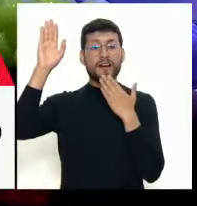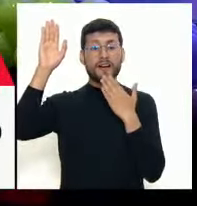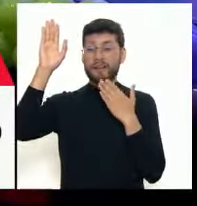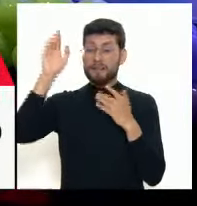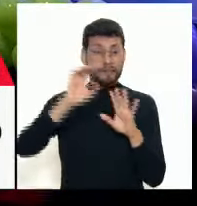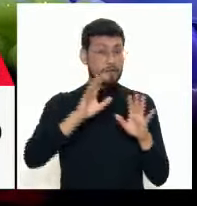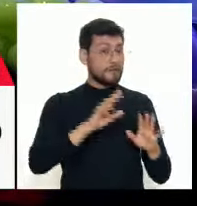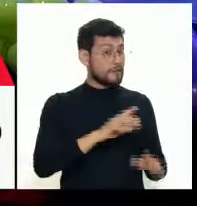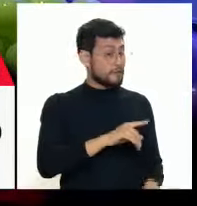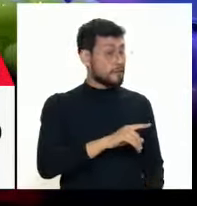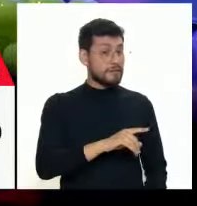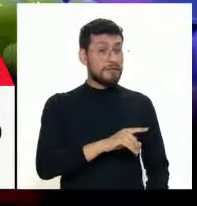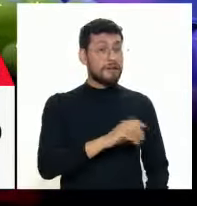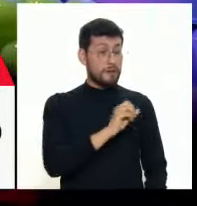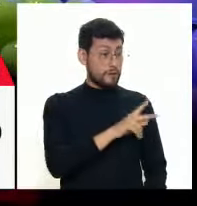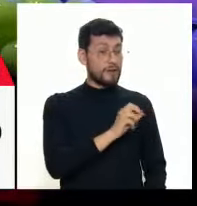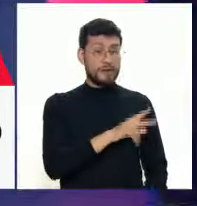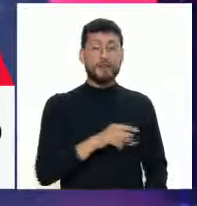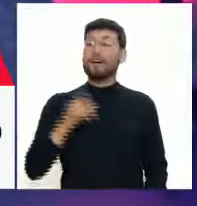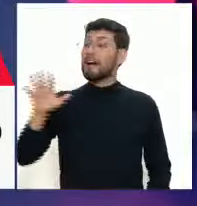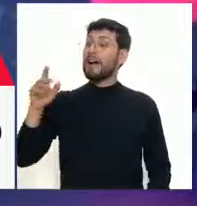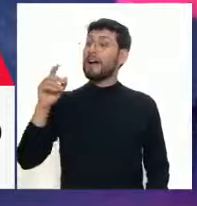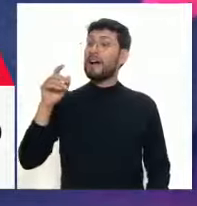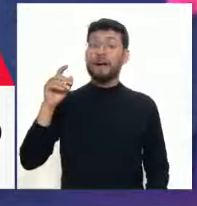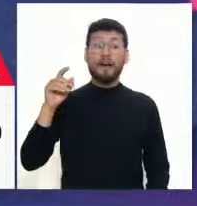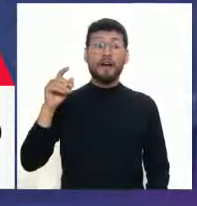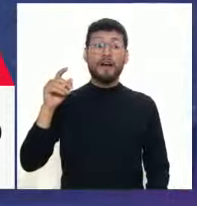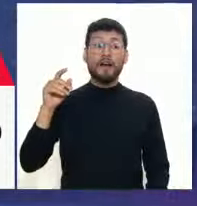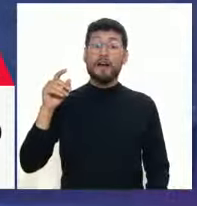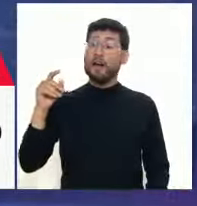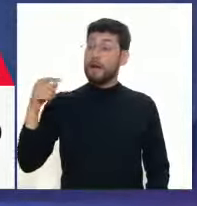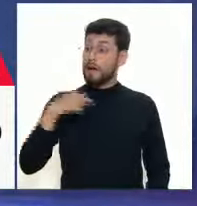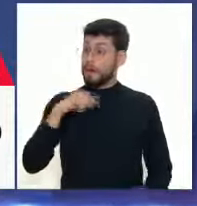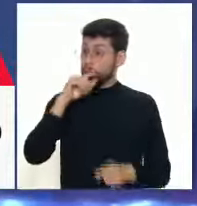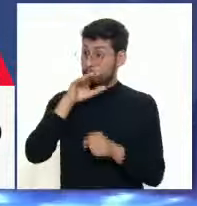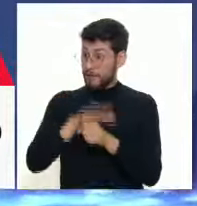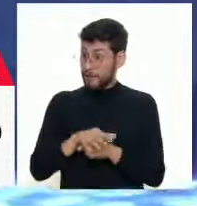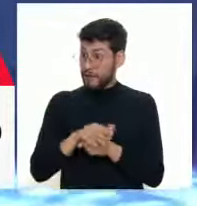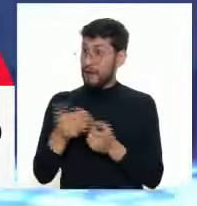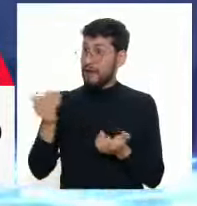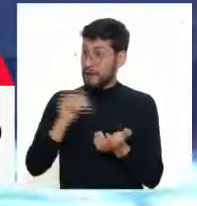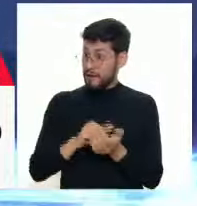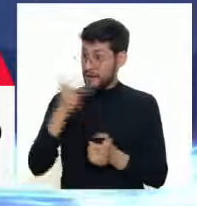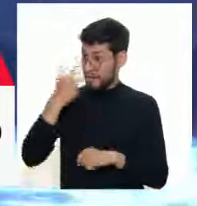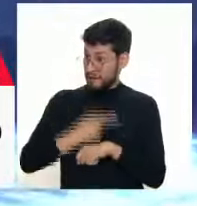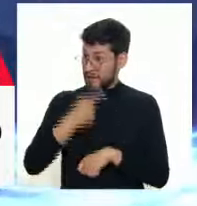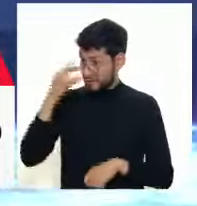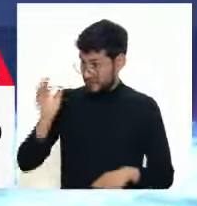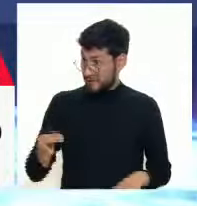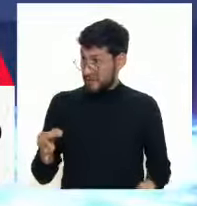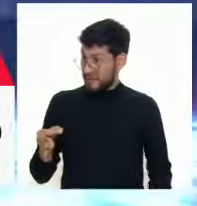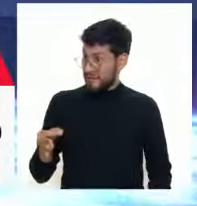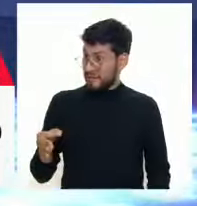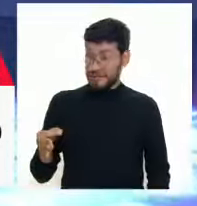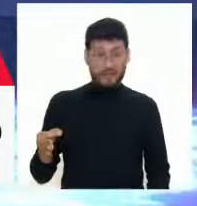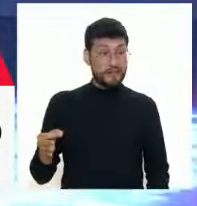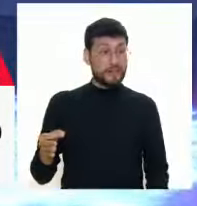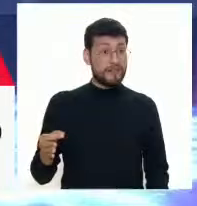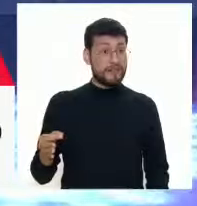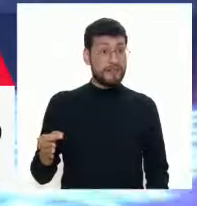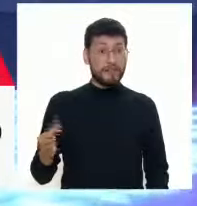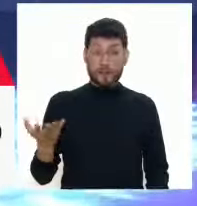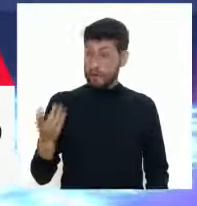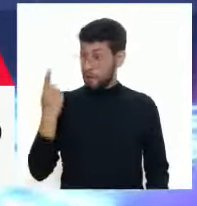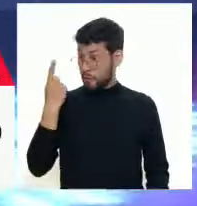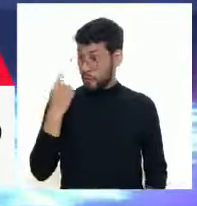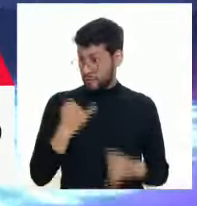Quiero que... Ok, ok. Chicos. Les prometí que íbamos a repetir el acto 3 veces, ¿cierto? Vamos a